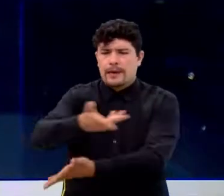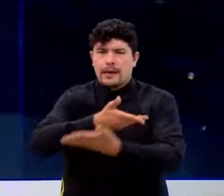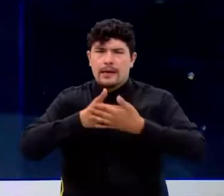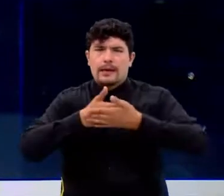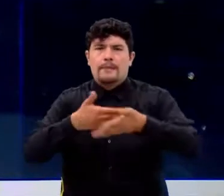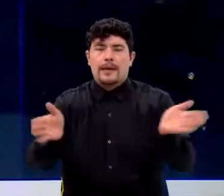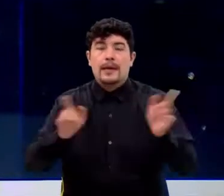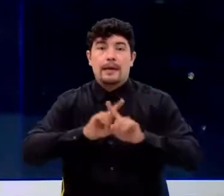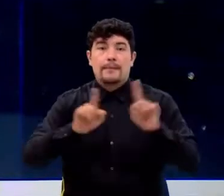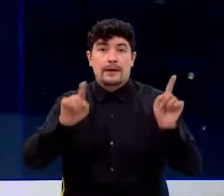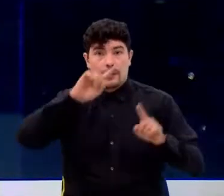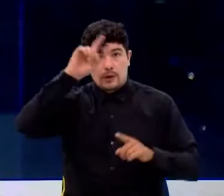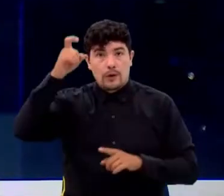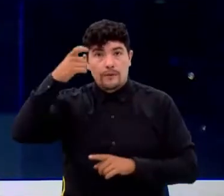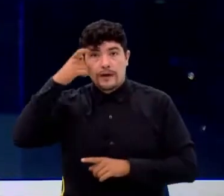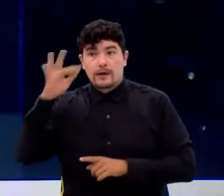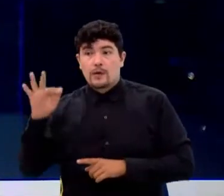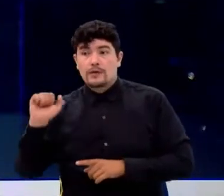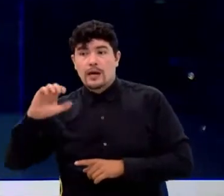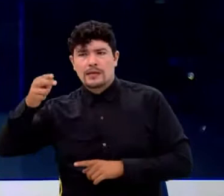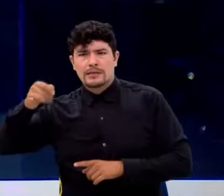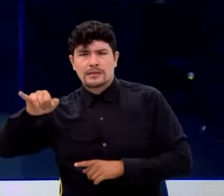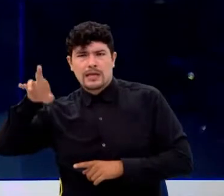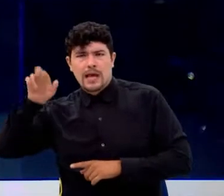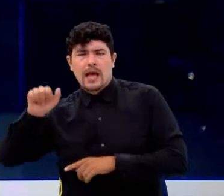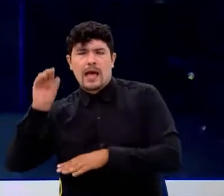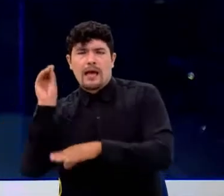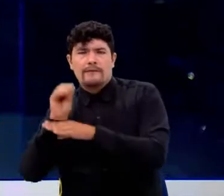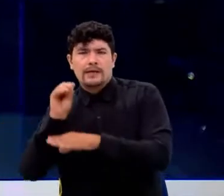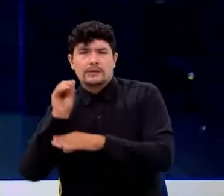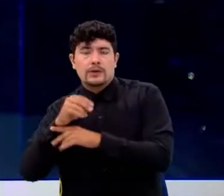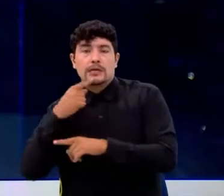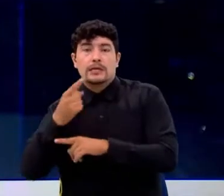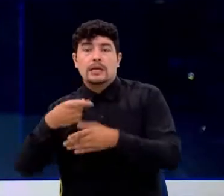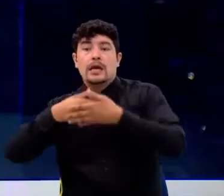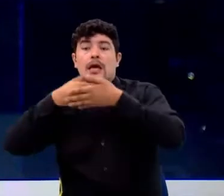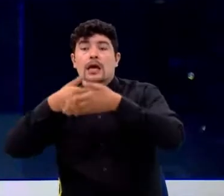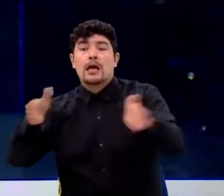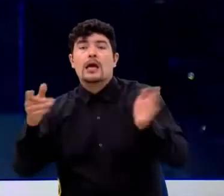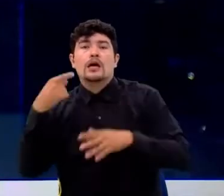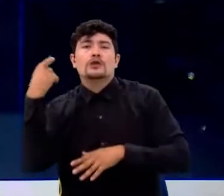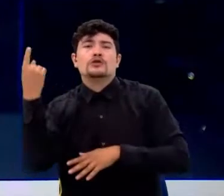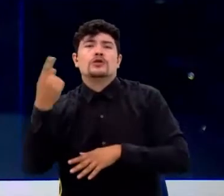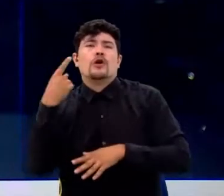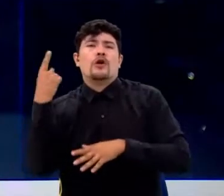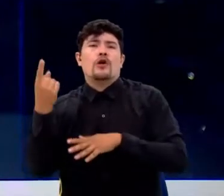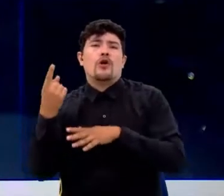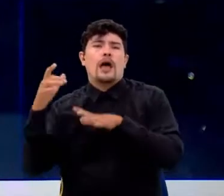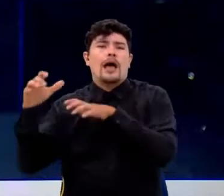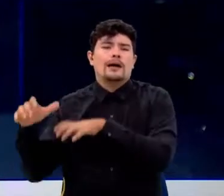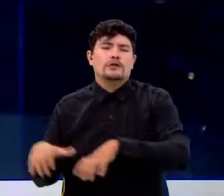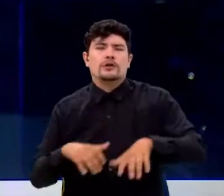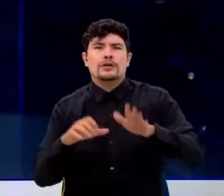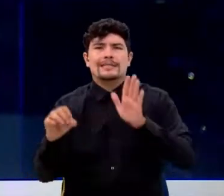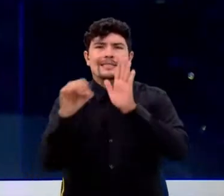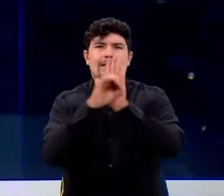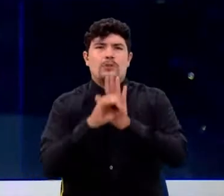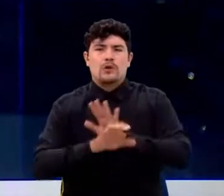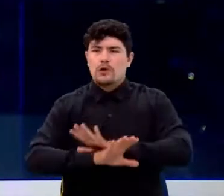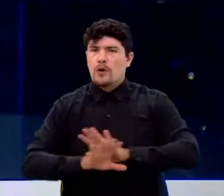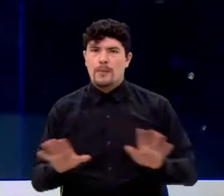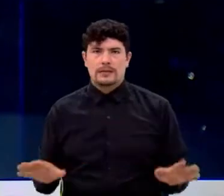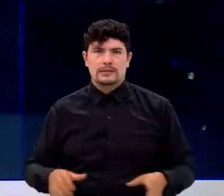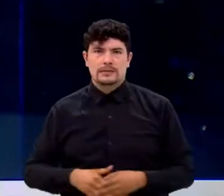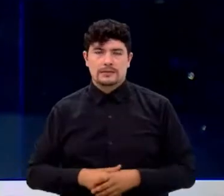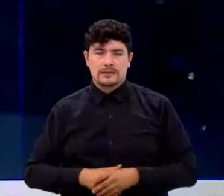el gobernador del estado Táchira despertó polémica al anunciar que la reapertura será solo un acto simbólico. Diana López, ¿qué más